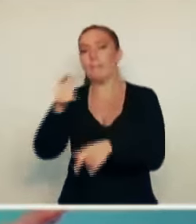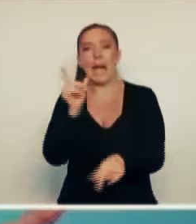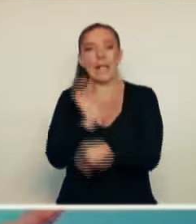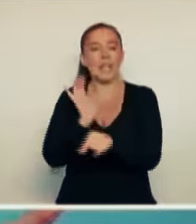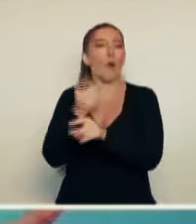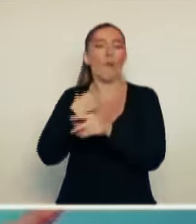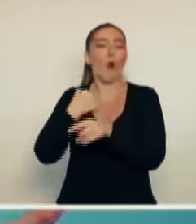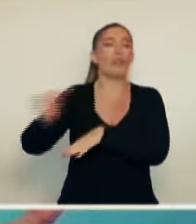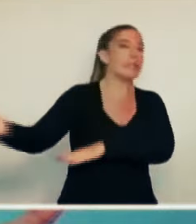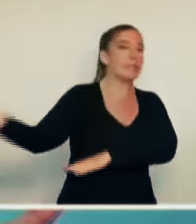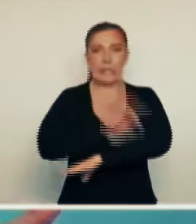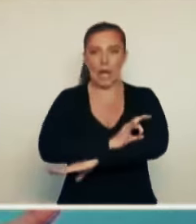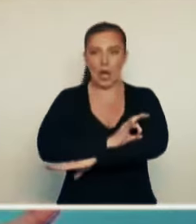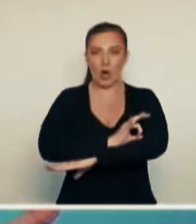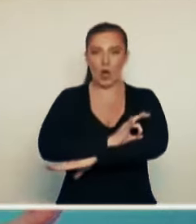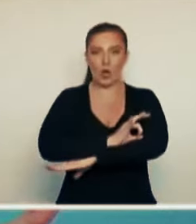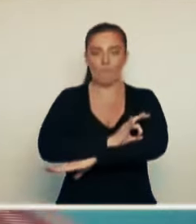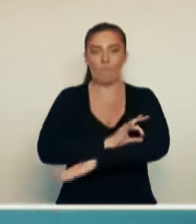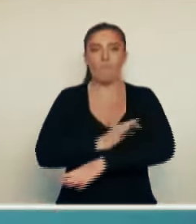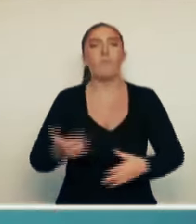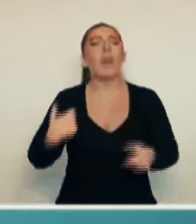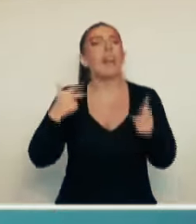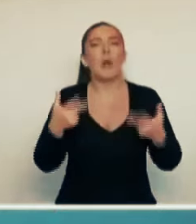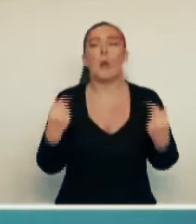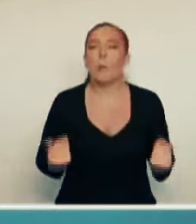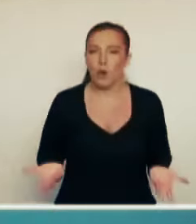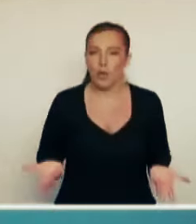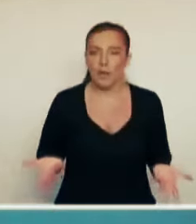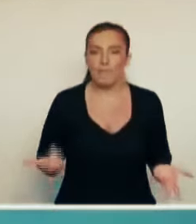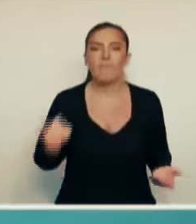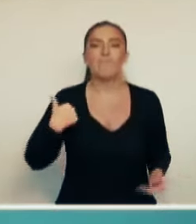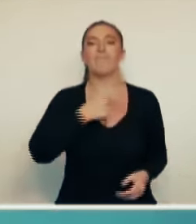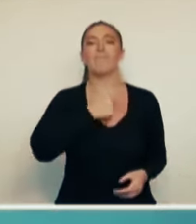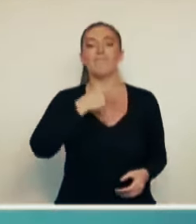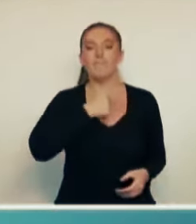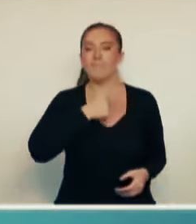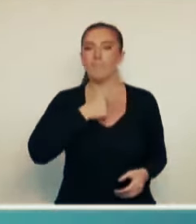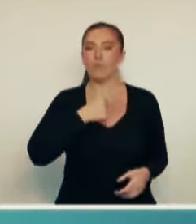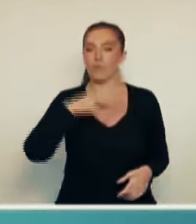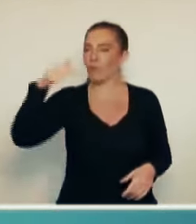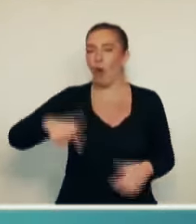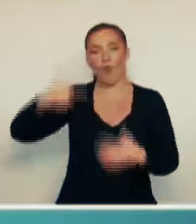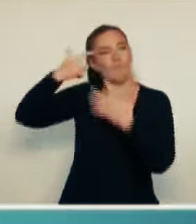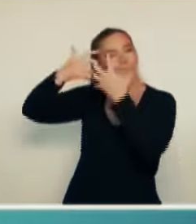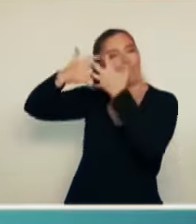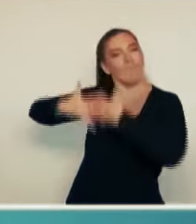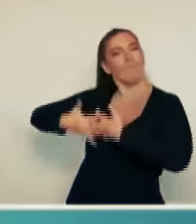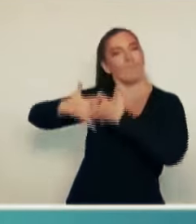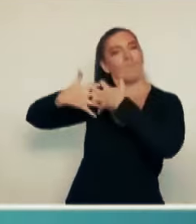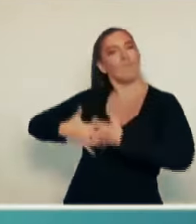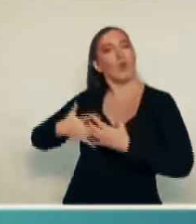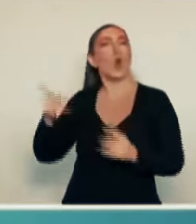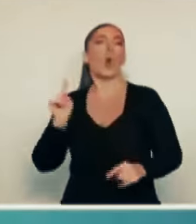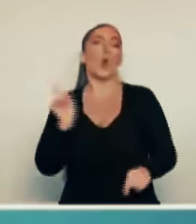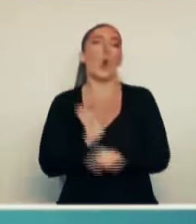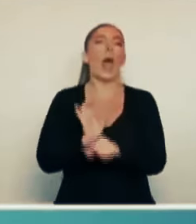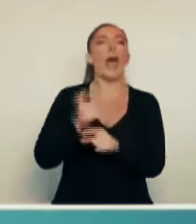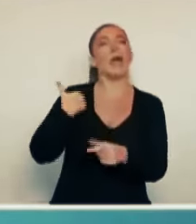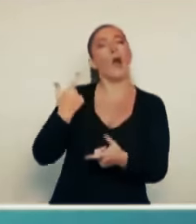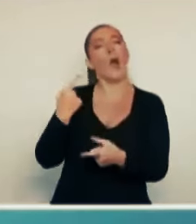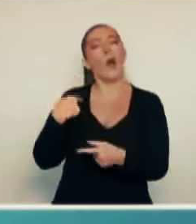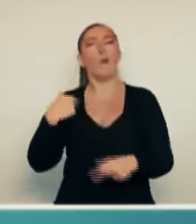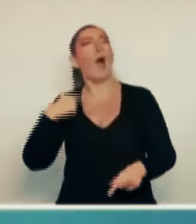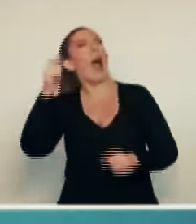partida. ¿Por qué digo esto? Yo quiero que hoy la reflexión que hagamos no es ni del dogmatismo ni